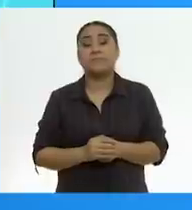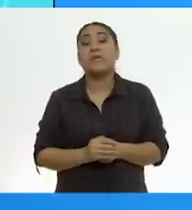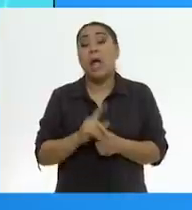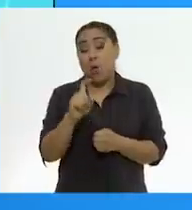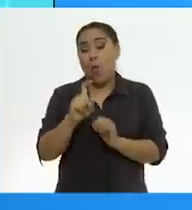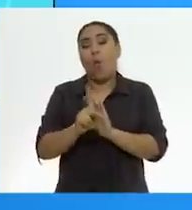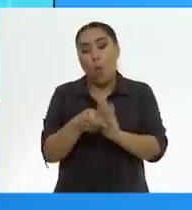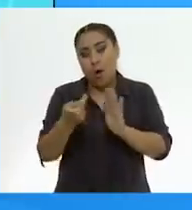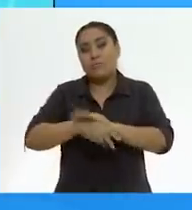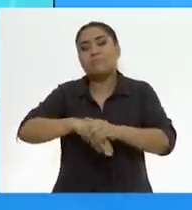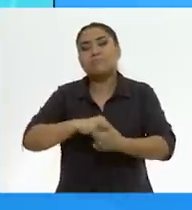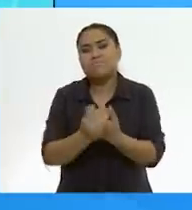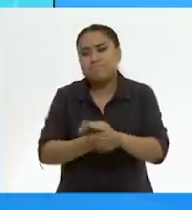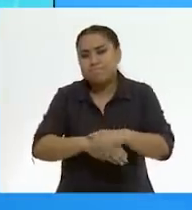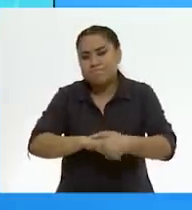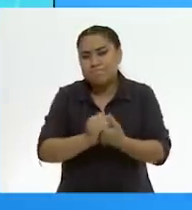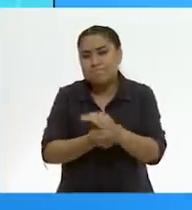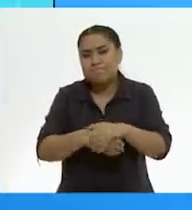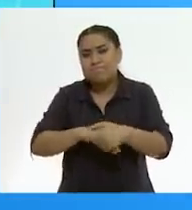con agua.